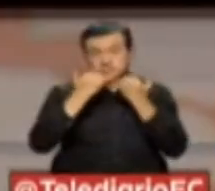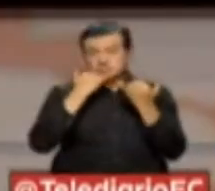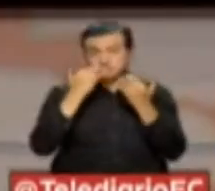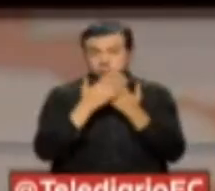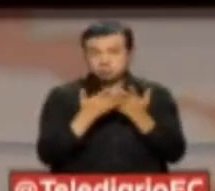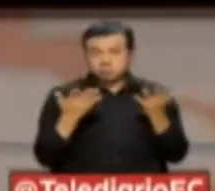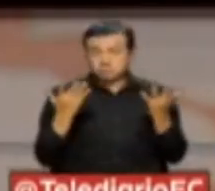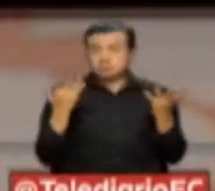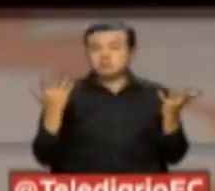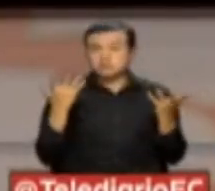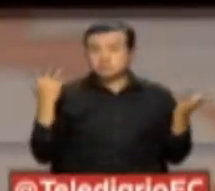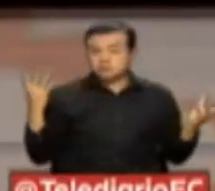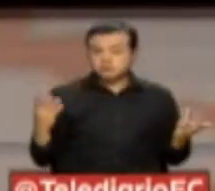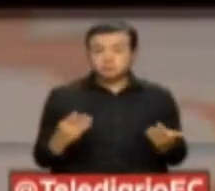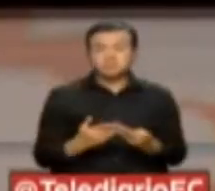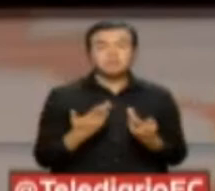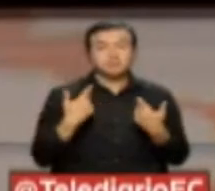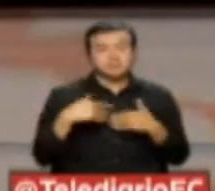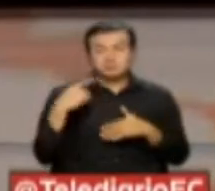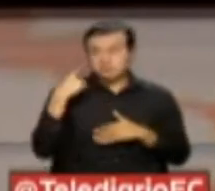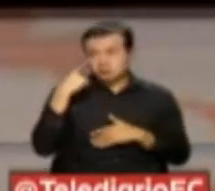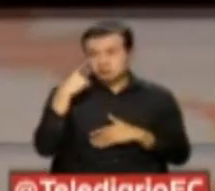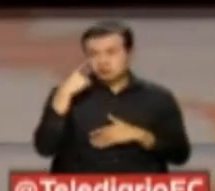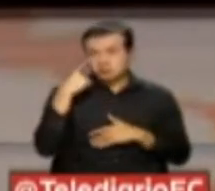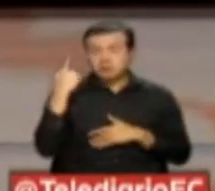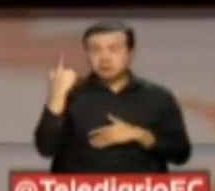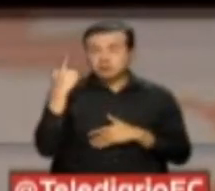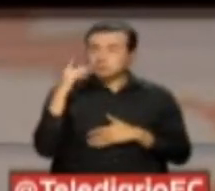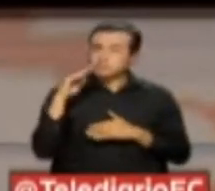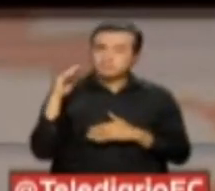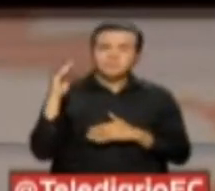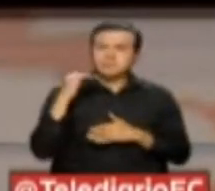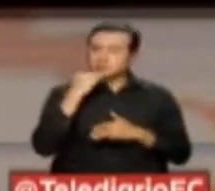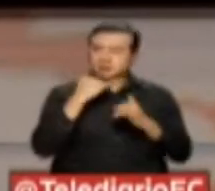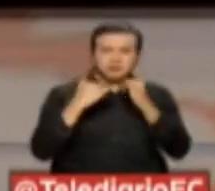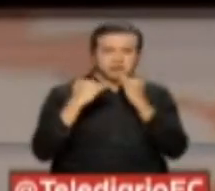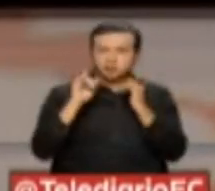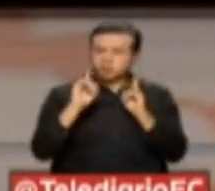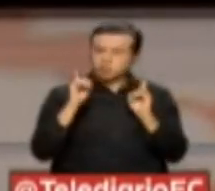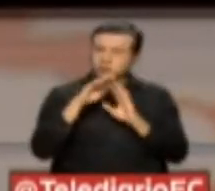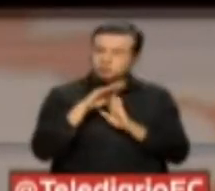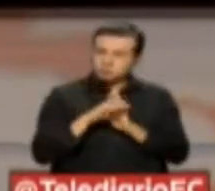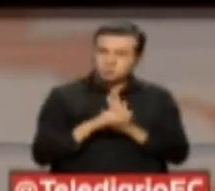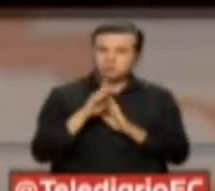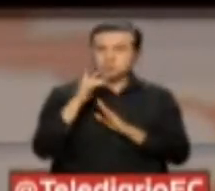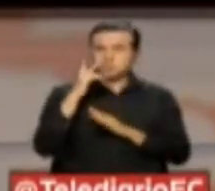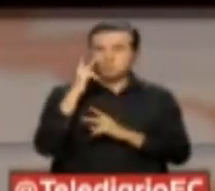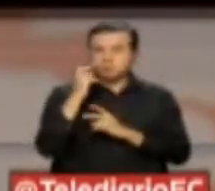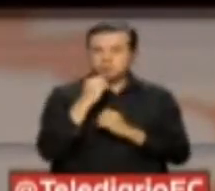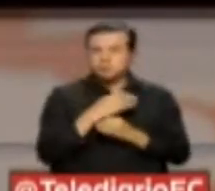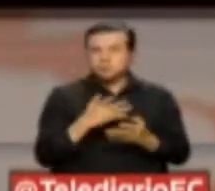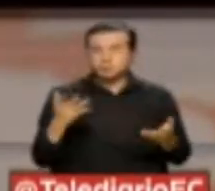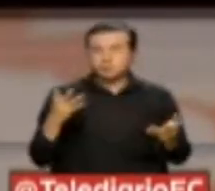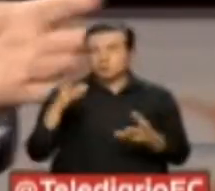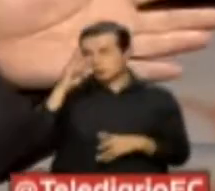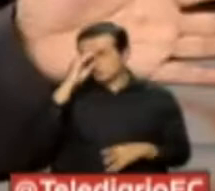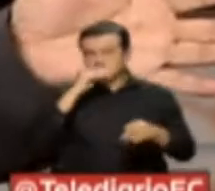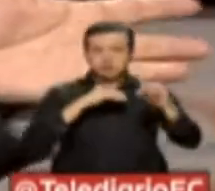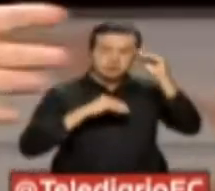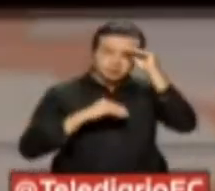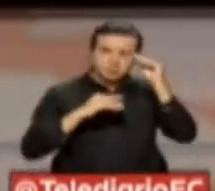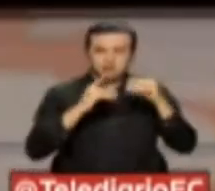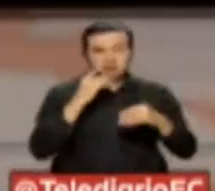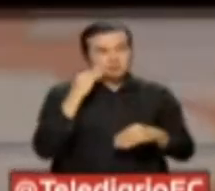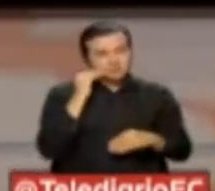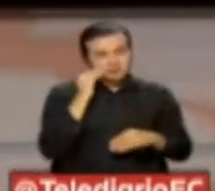tenemos que reducir ese espacio en el que puede fallar al mínimo posible entonces eso es en base a las impugnaciones al conocimiento a la